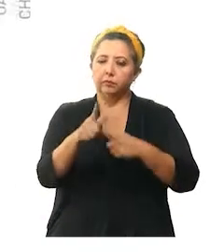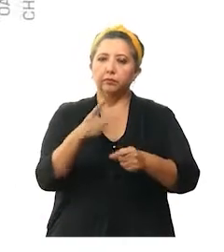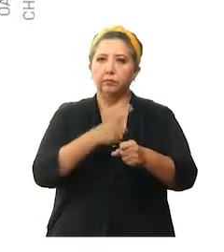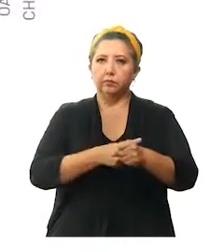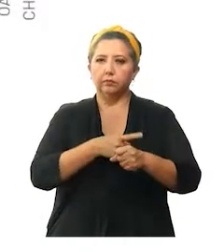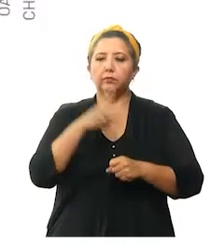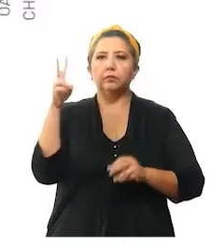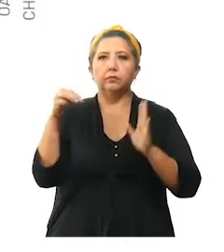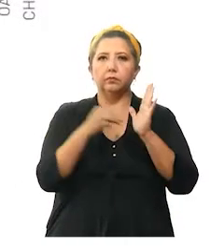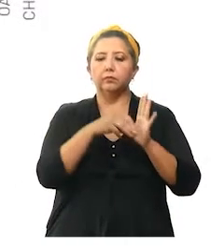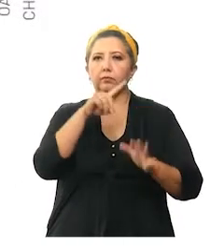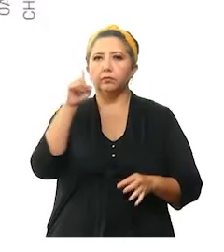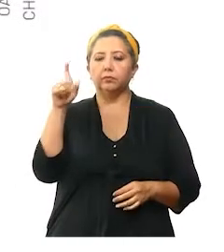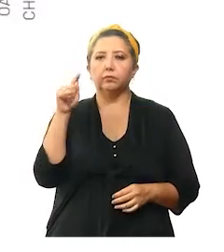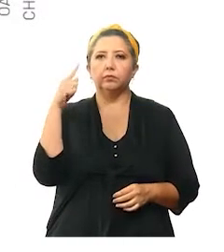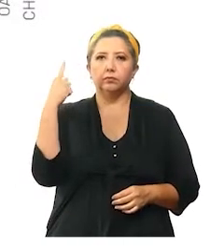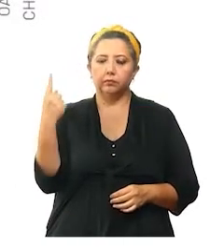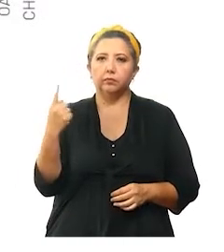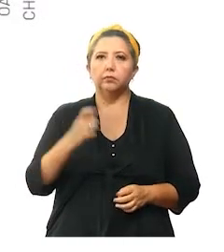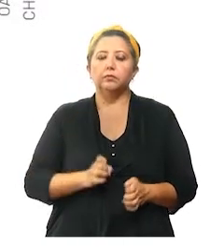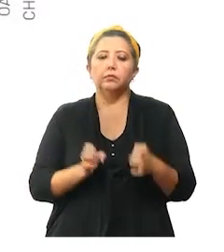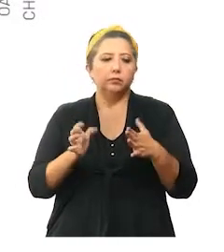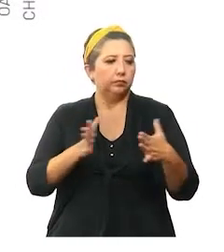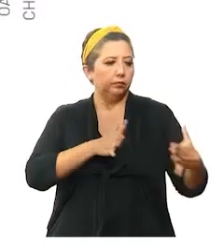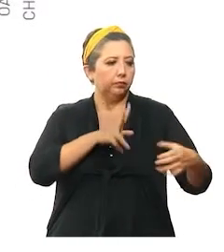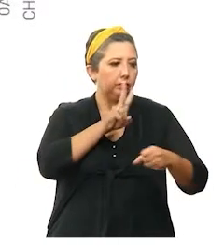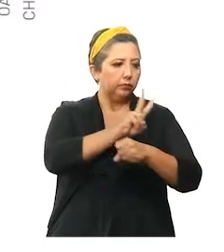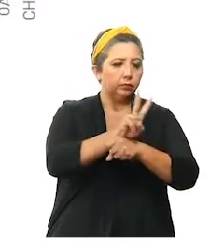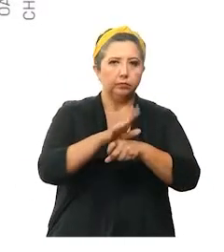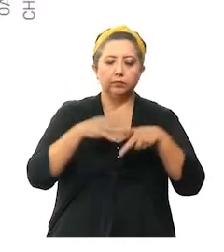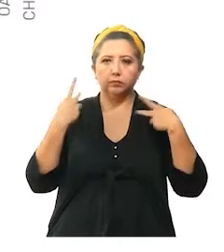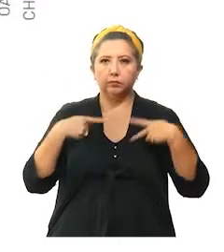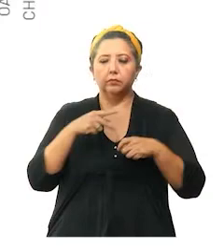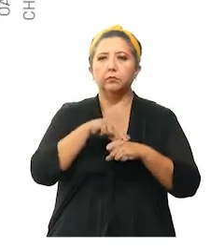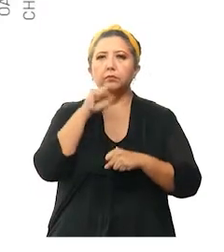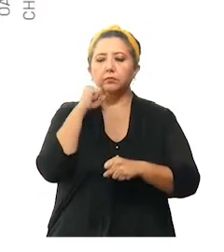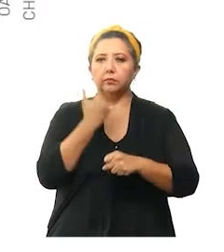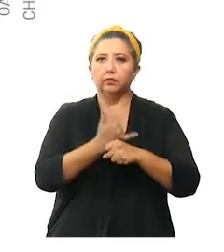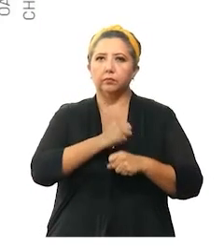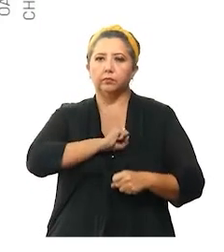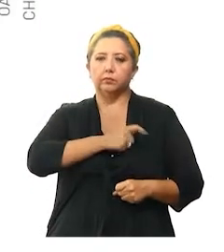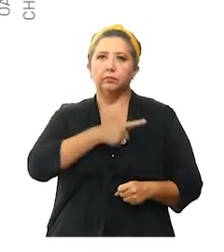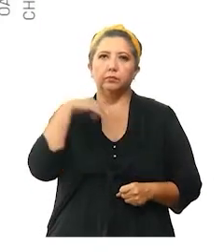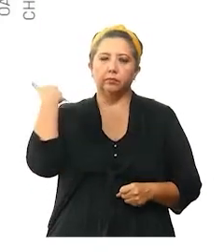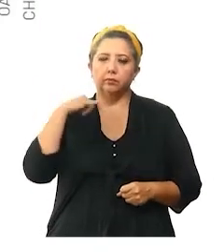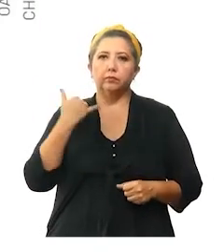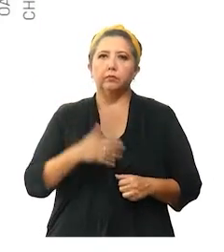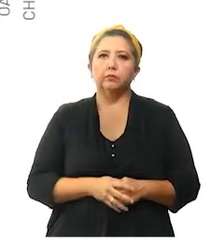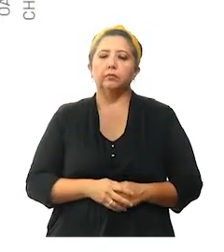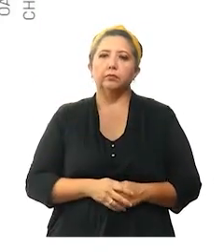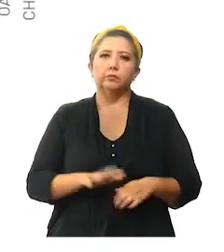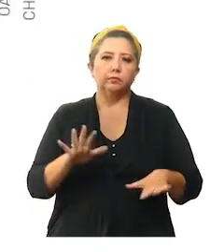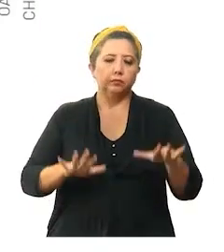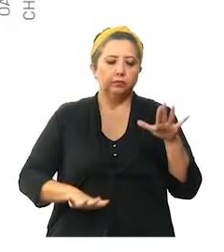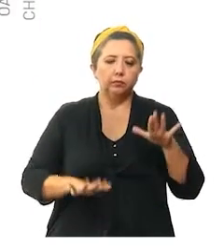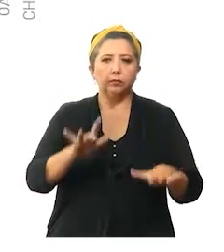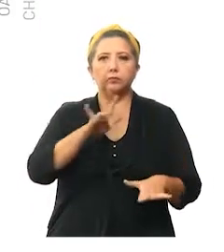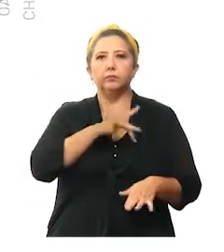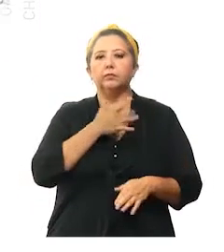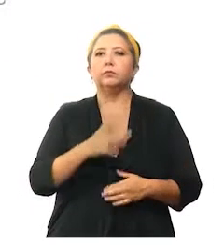casos activos, 2.171 están estables, aislados y monitoreados por personal médico de la Secretaría de Salud de Yucatán.